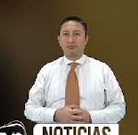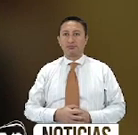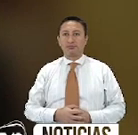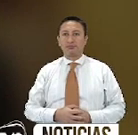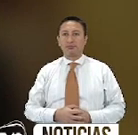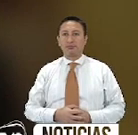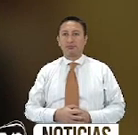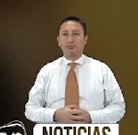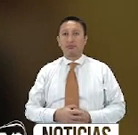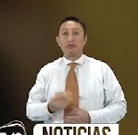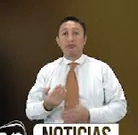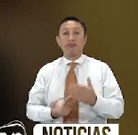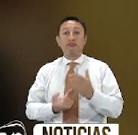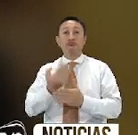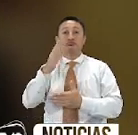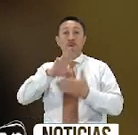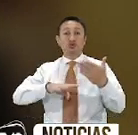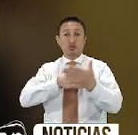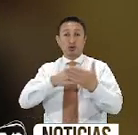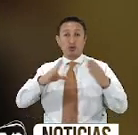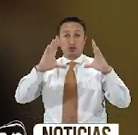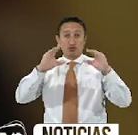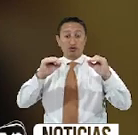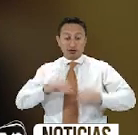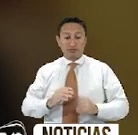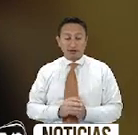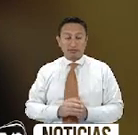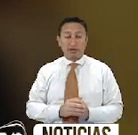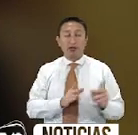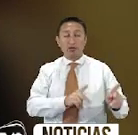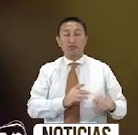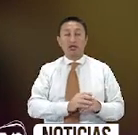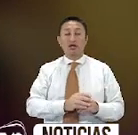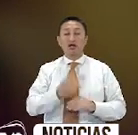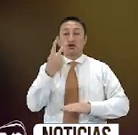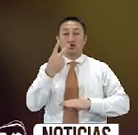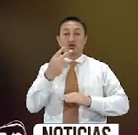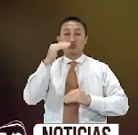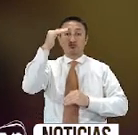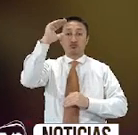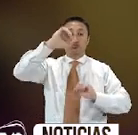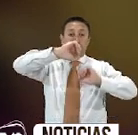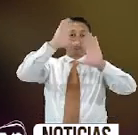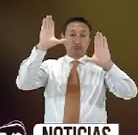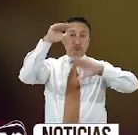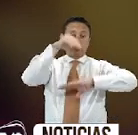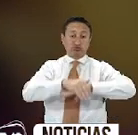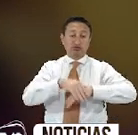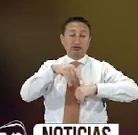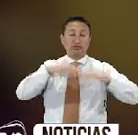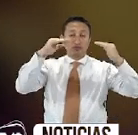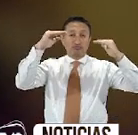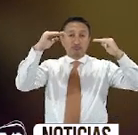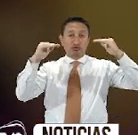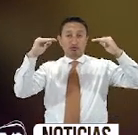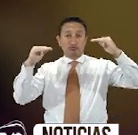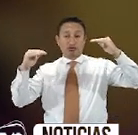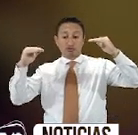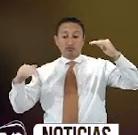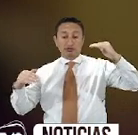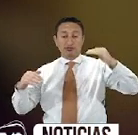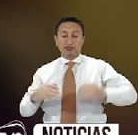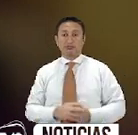Sobre los nuevos horarios de racionamiento, seguirán programados en dos bloques y bajarán de forma paulatina para las